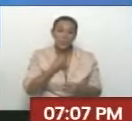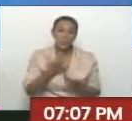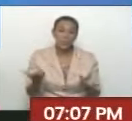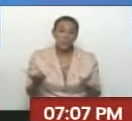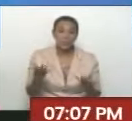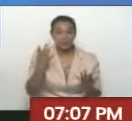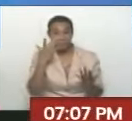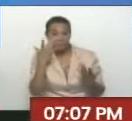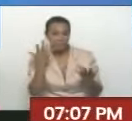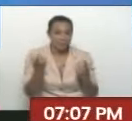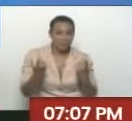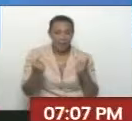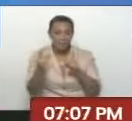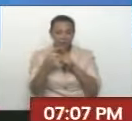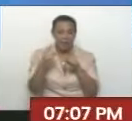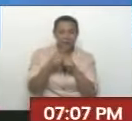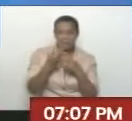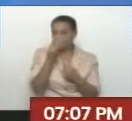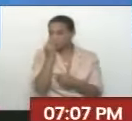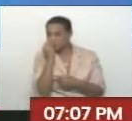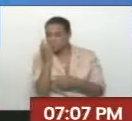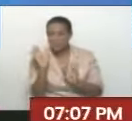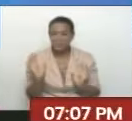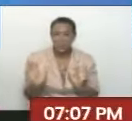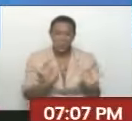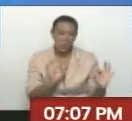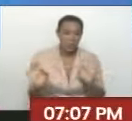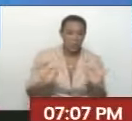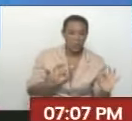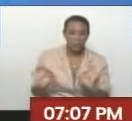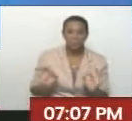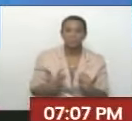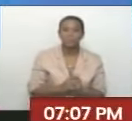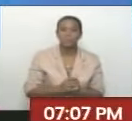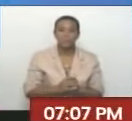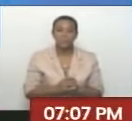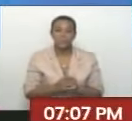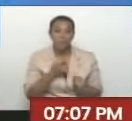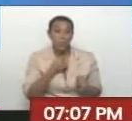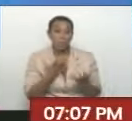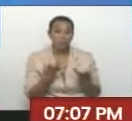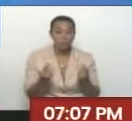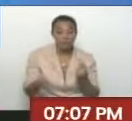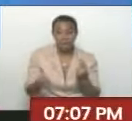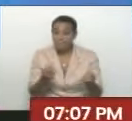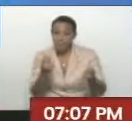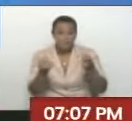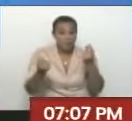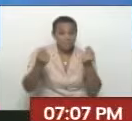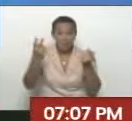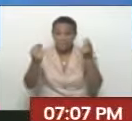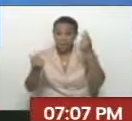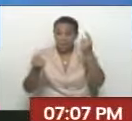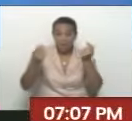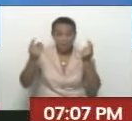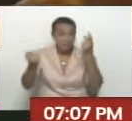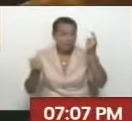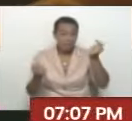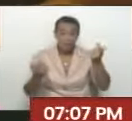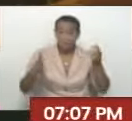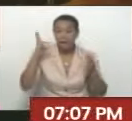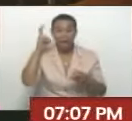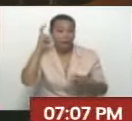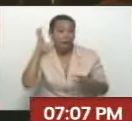cosas rimen, ¿ah? Que las cosas rimen, que las cosas tengan ritmo, que las cosas tengan